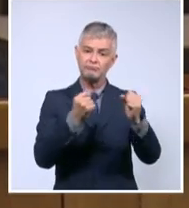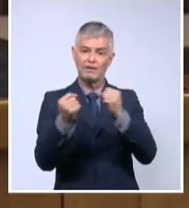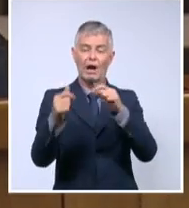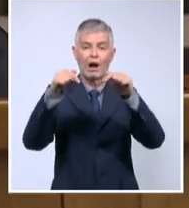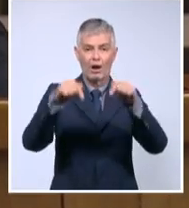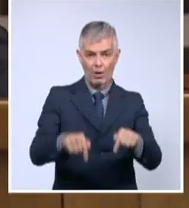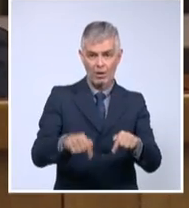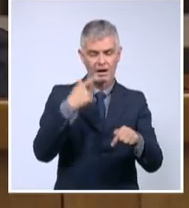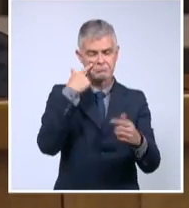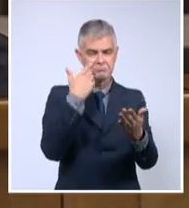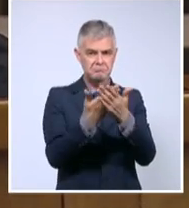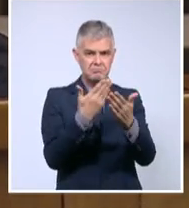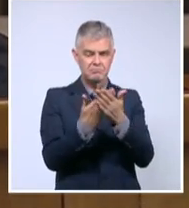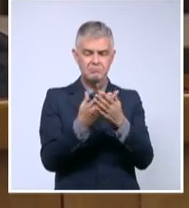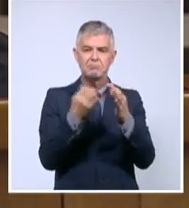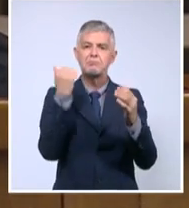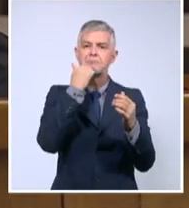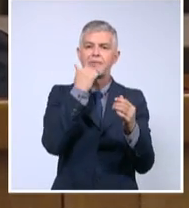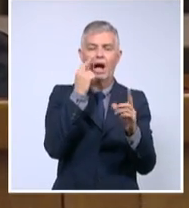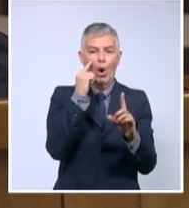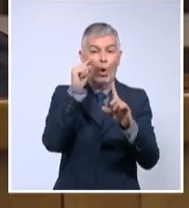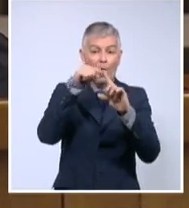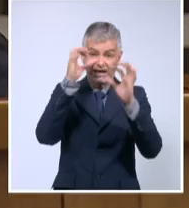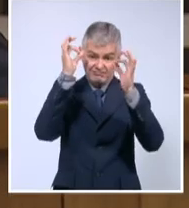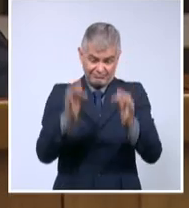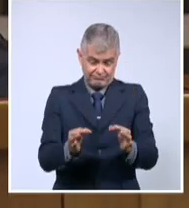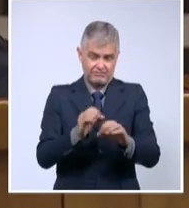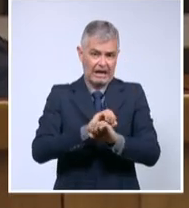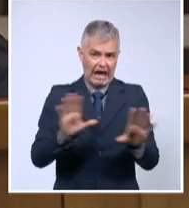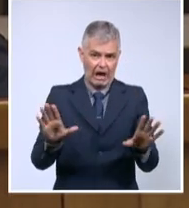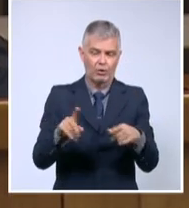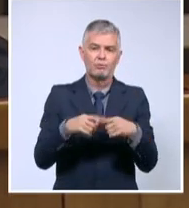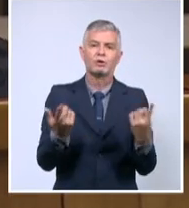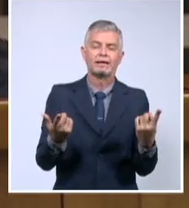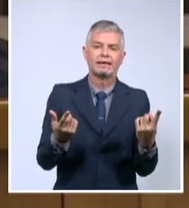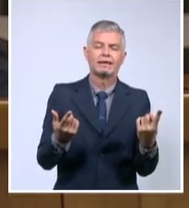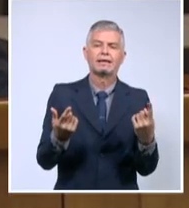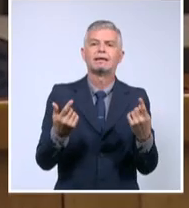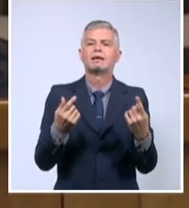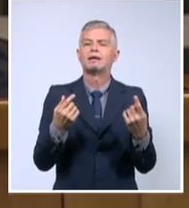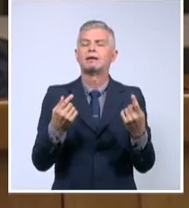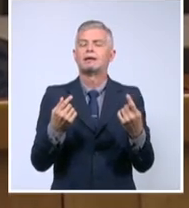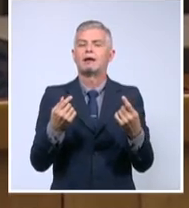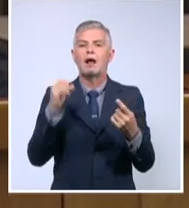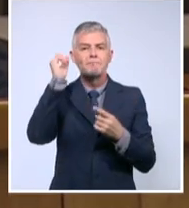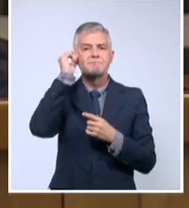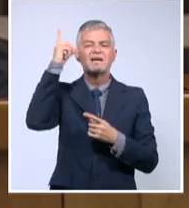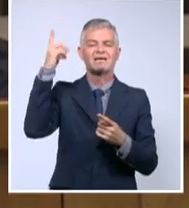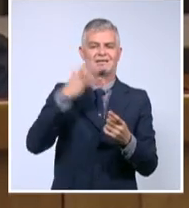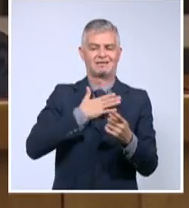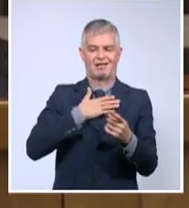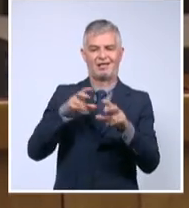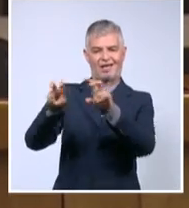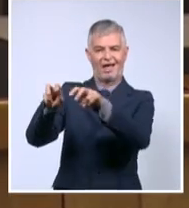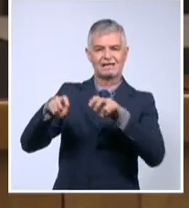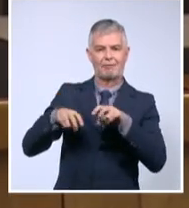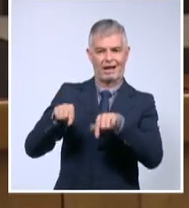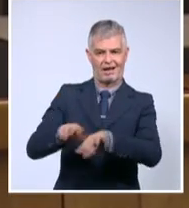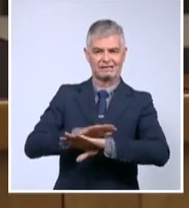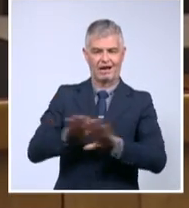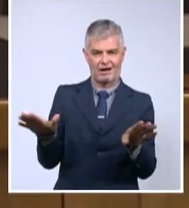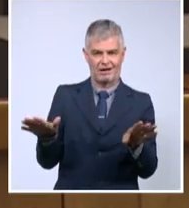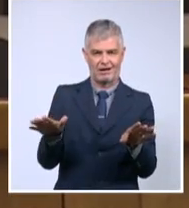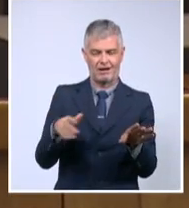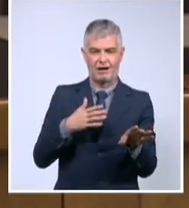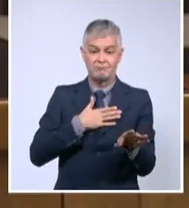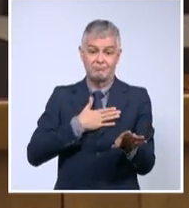aprobado evidencia una mayor objetividad, fruto de las experiencias adquiridas desde su aprobación por esta Asamblea. En el caso